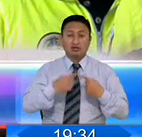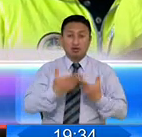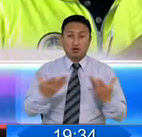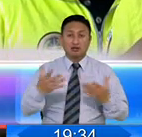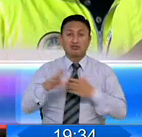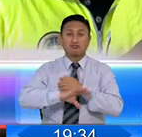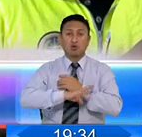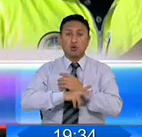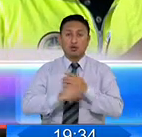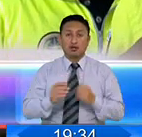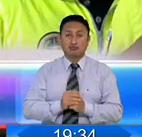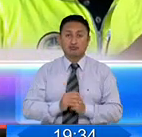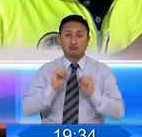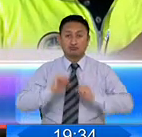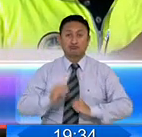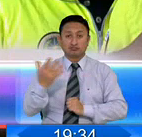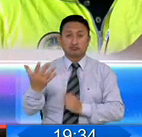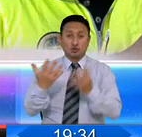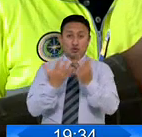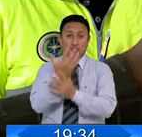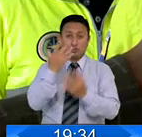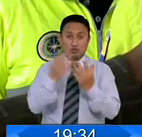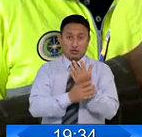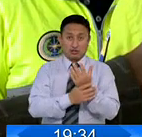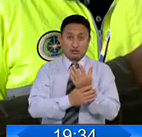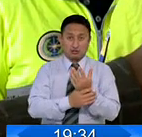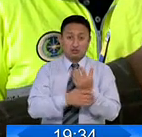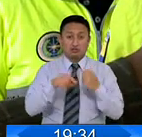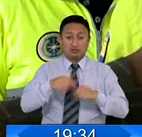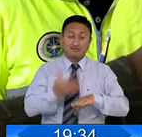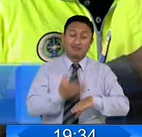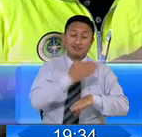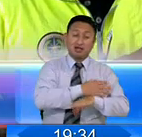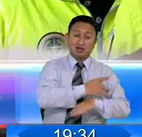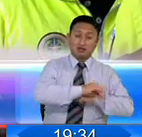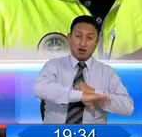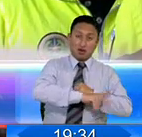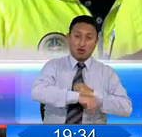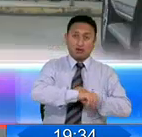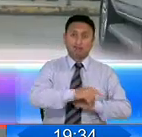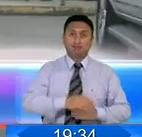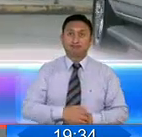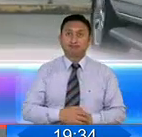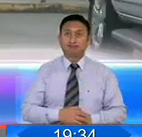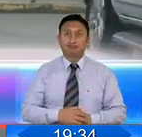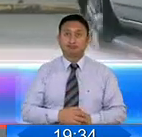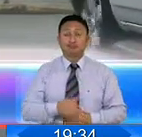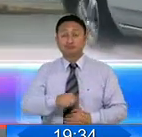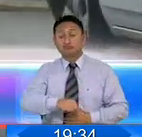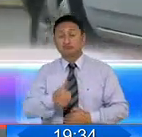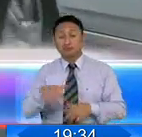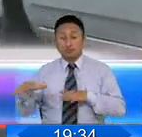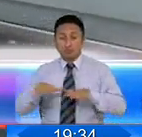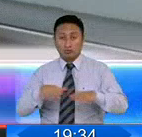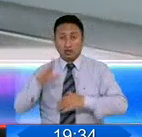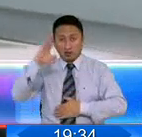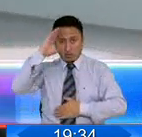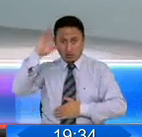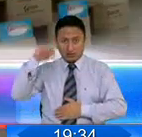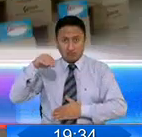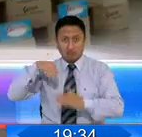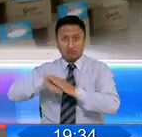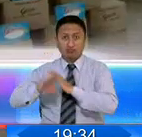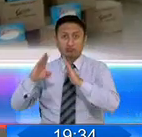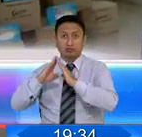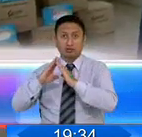Solo guantes de los mismos que son del mismo hecho del robo suscitado en días anteriores en la provincia del Guayas. En otra acción policial, los gendarmes allanaron un inmueble ubicado